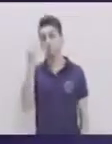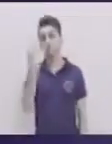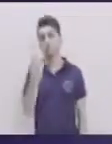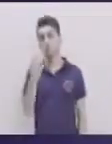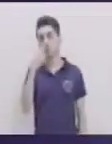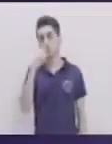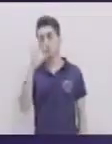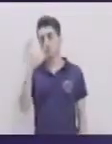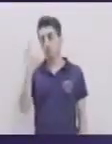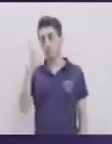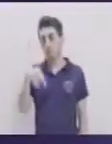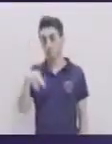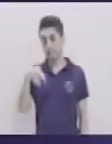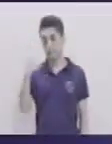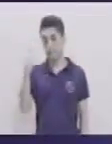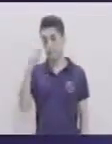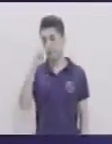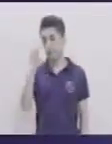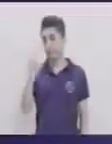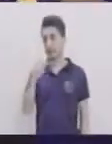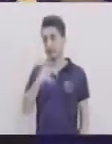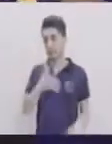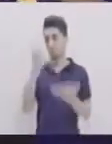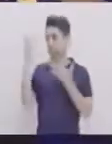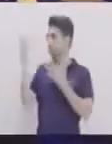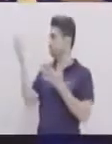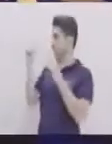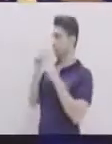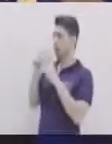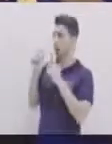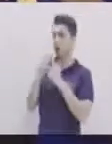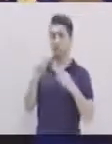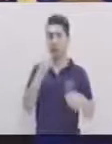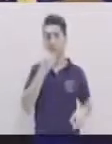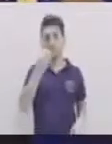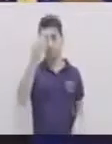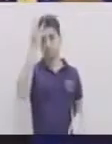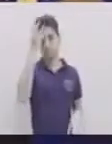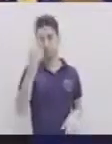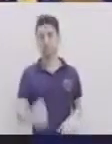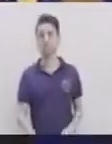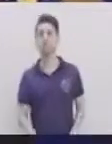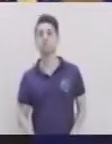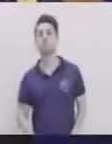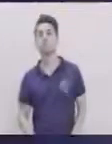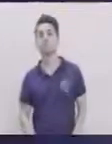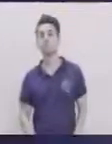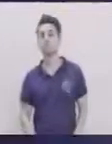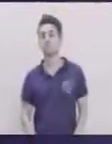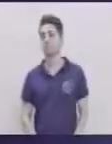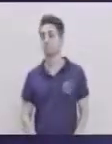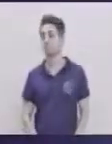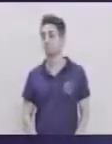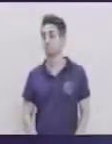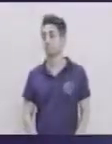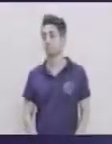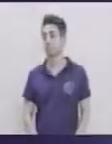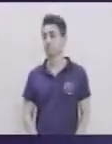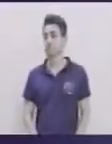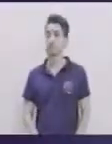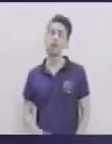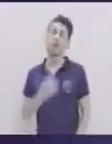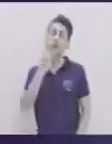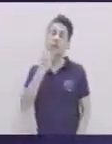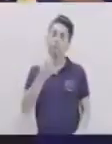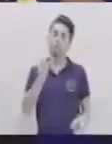Tomate en xinca le decimos iti. Pueden repetir después de mí. Iti. Una vez